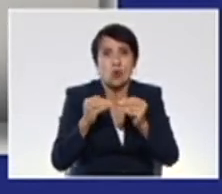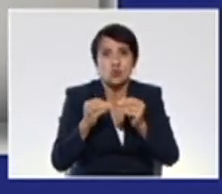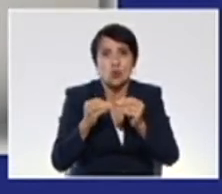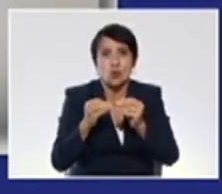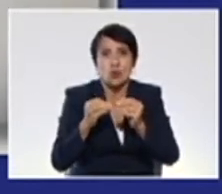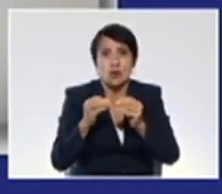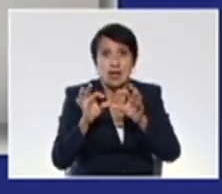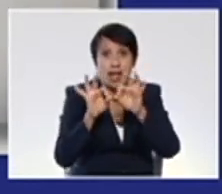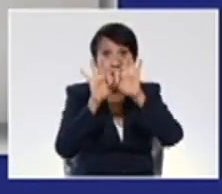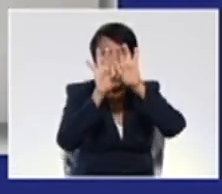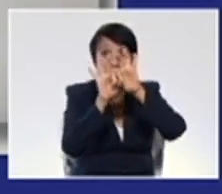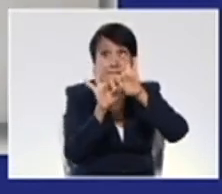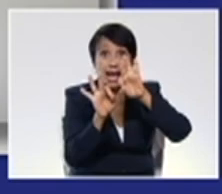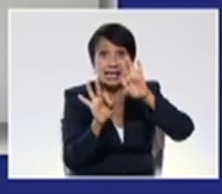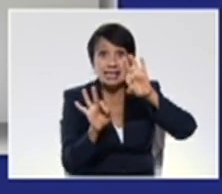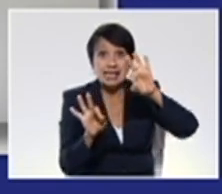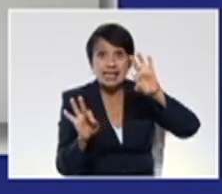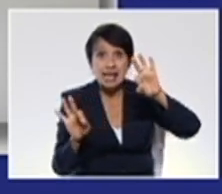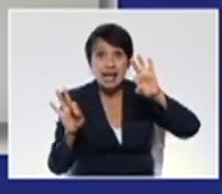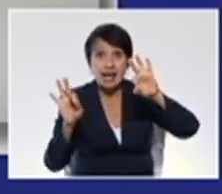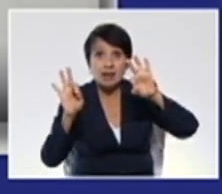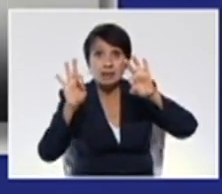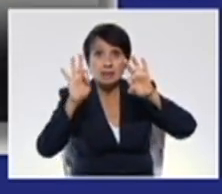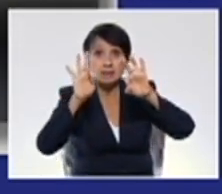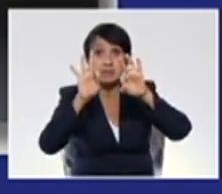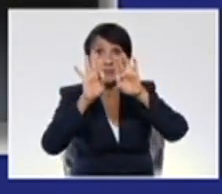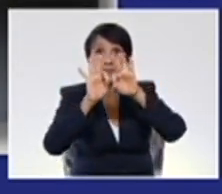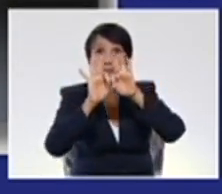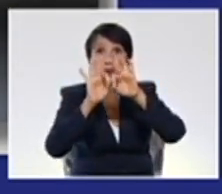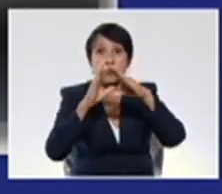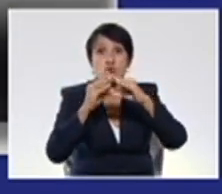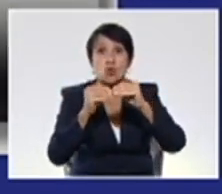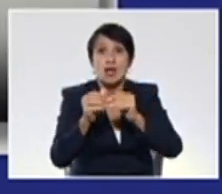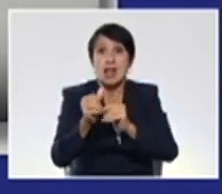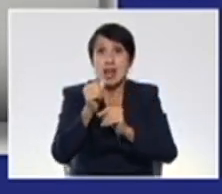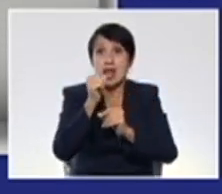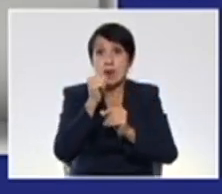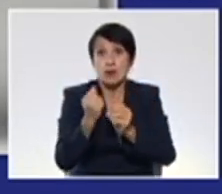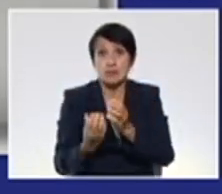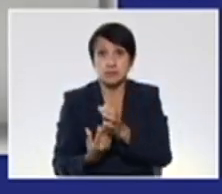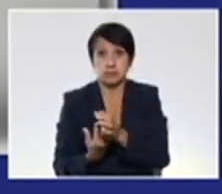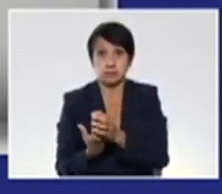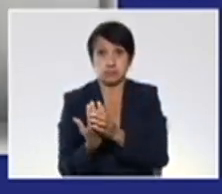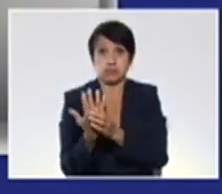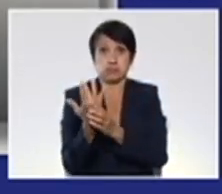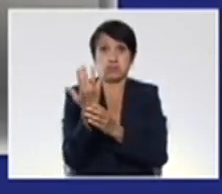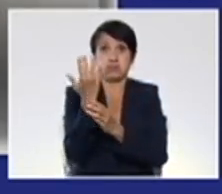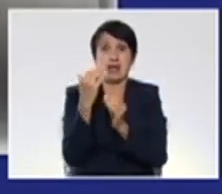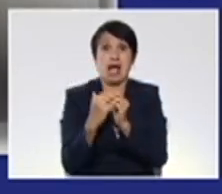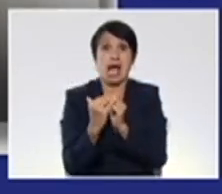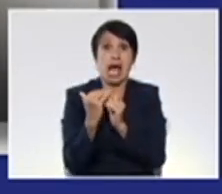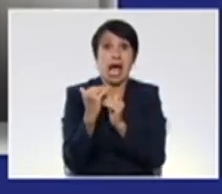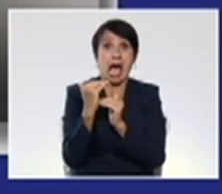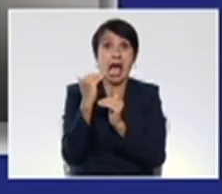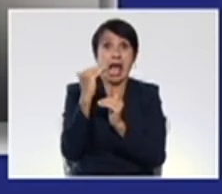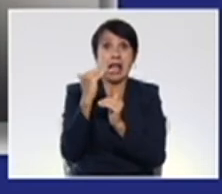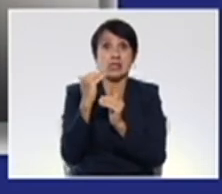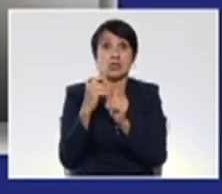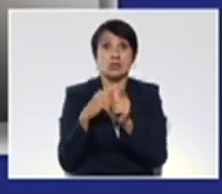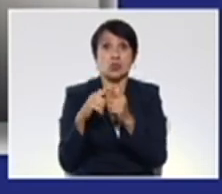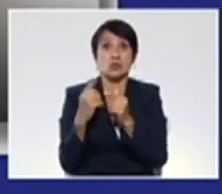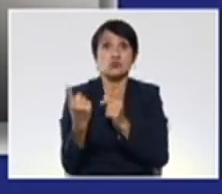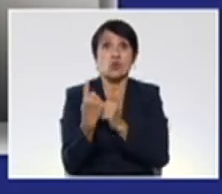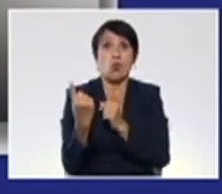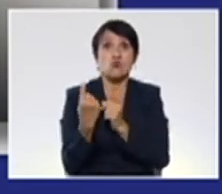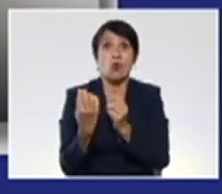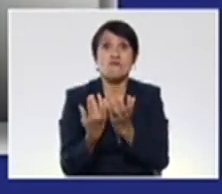vamos a colgar más o menos de la parte media para que el agua no alcance a subir tanto y todo lo que llegue al otro extremo sea solamente